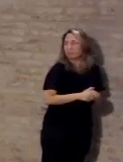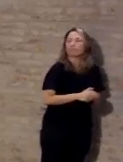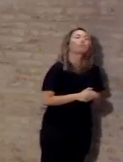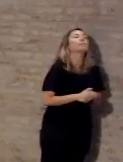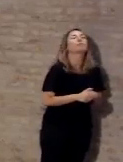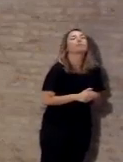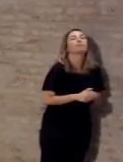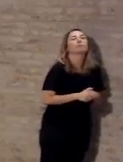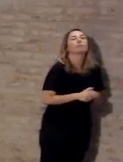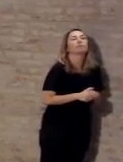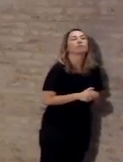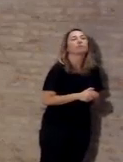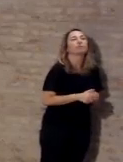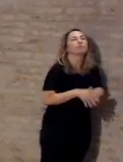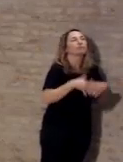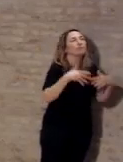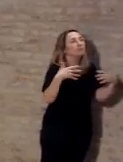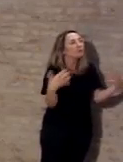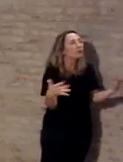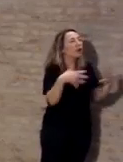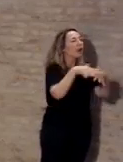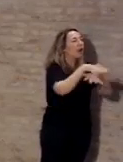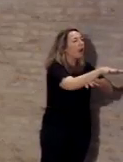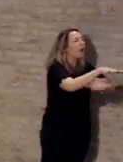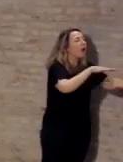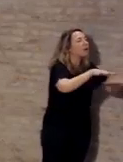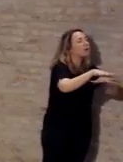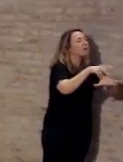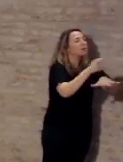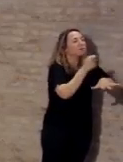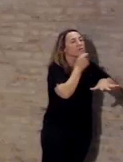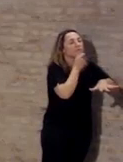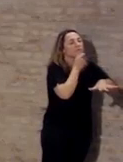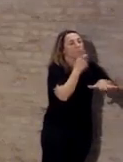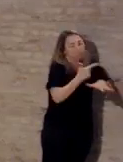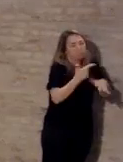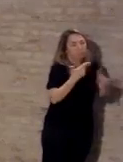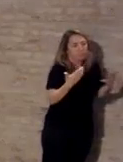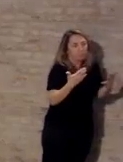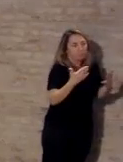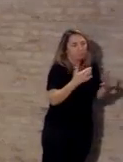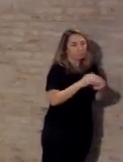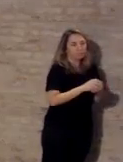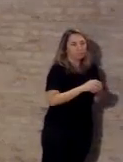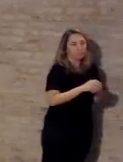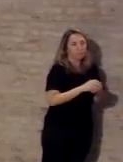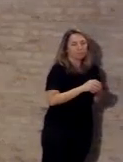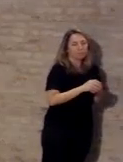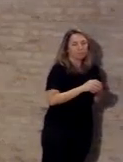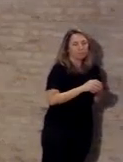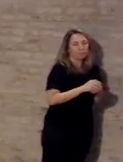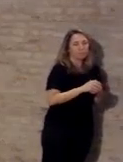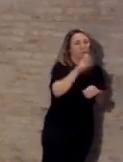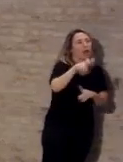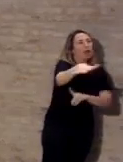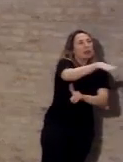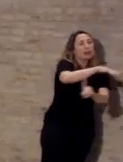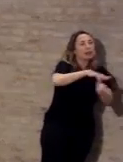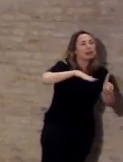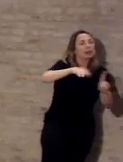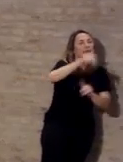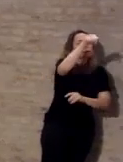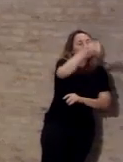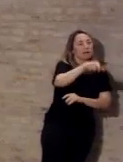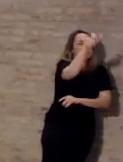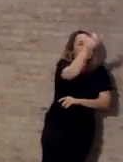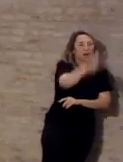pasando entonces en algunas situaciones puede ser más fáciles pero en otras eh tenemos que pensar en el